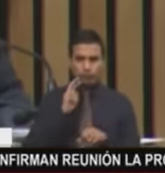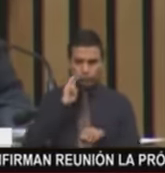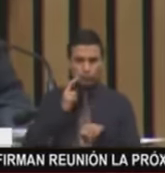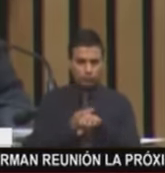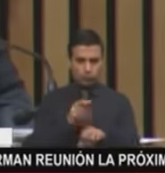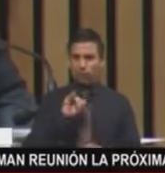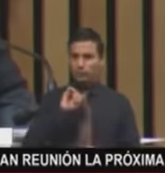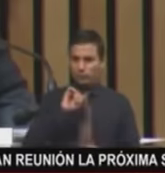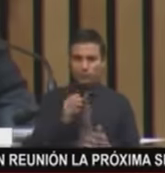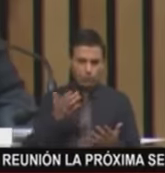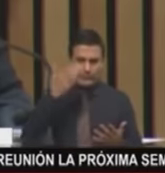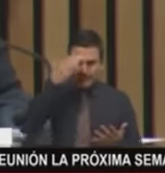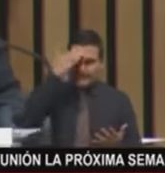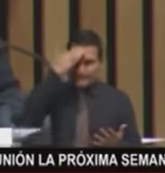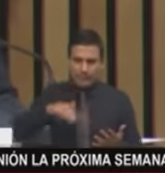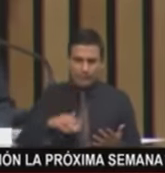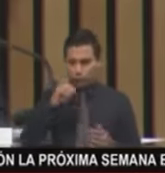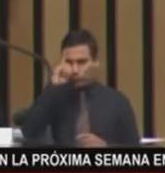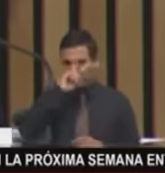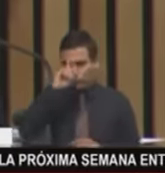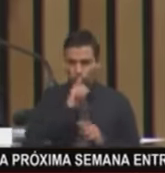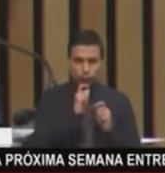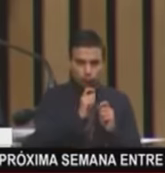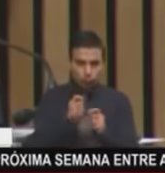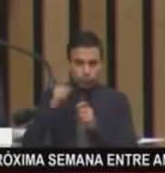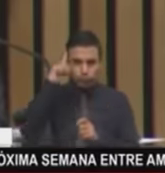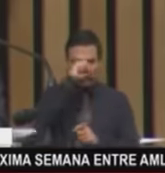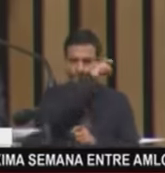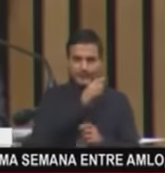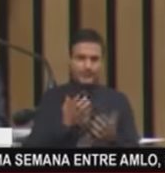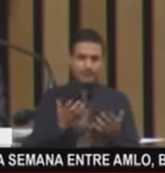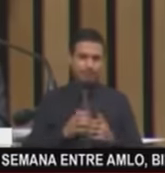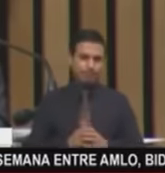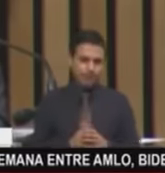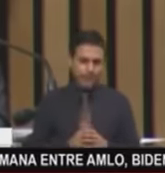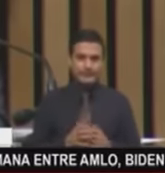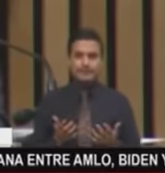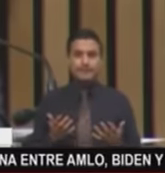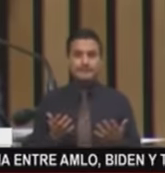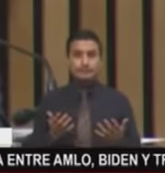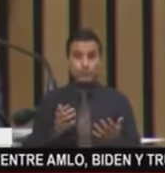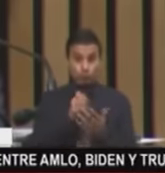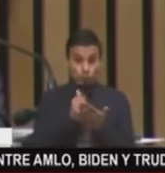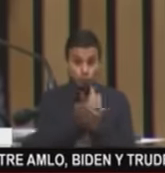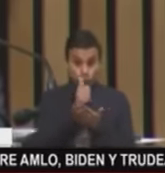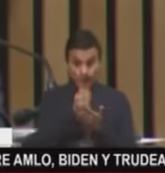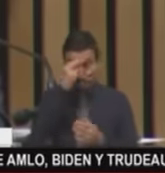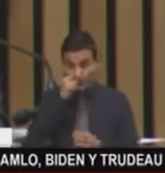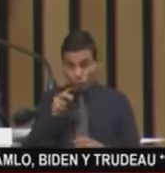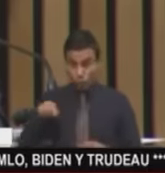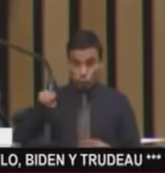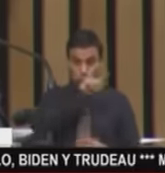pero también pues es más lento capturar los datos en papel que por lo tanto pues